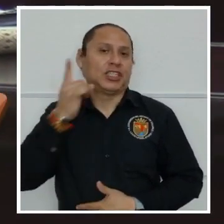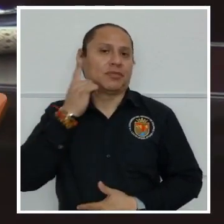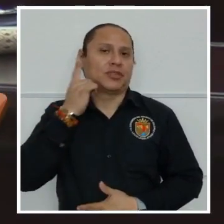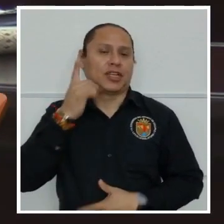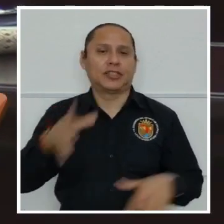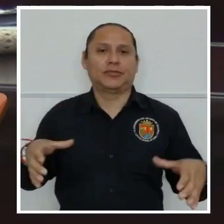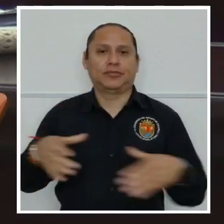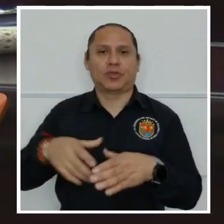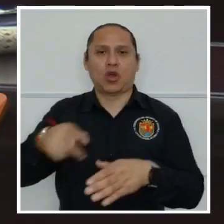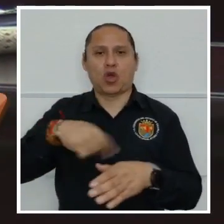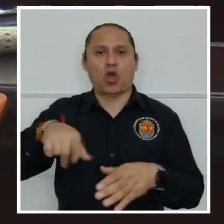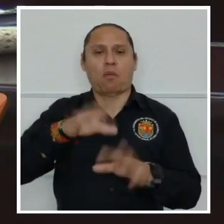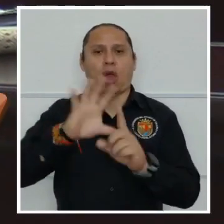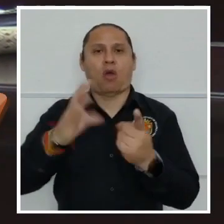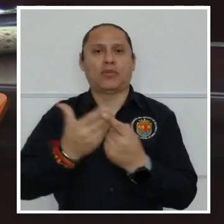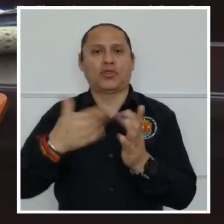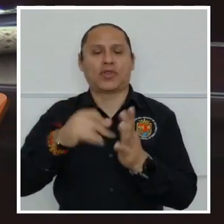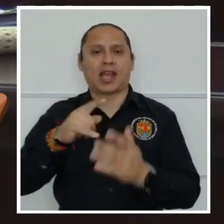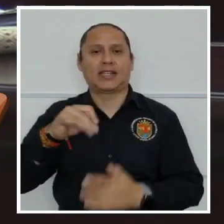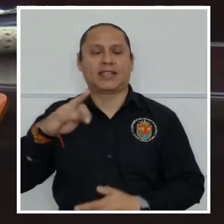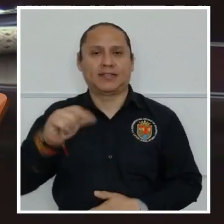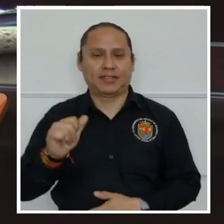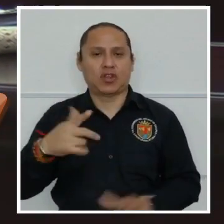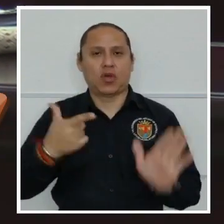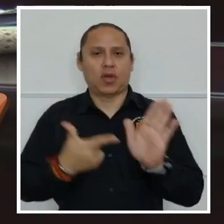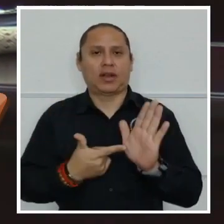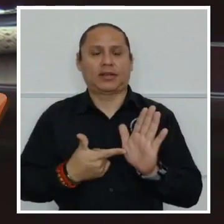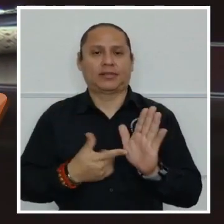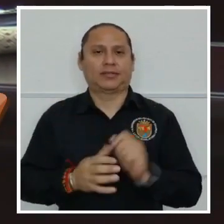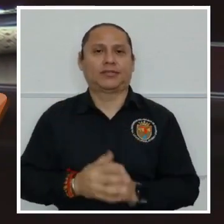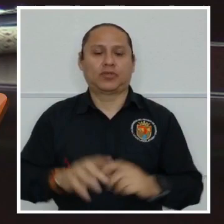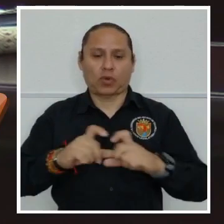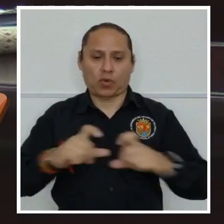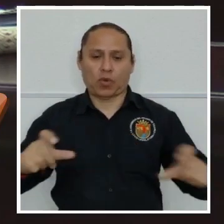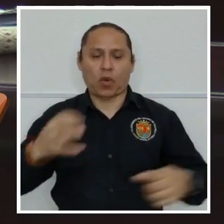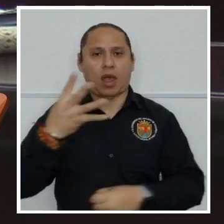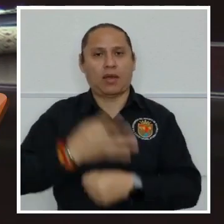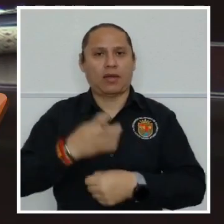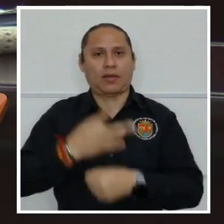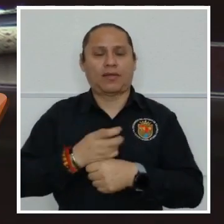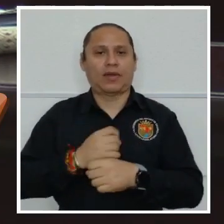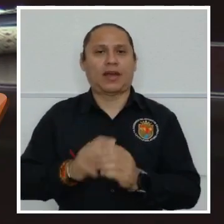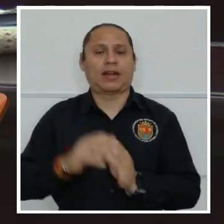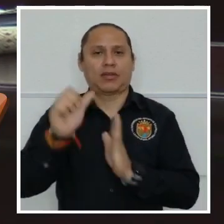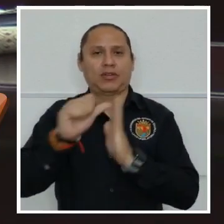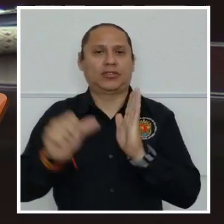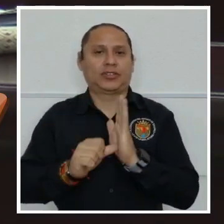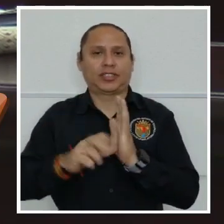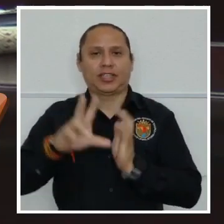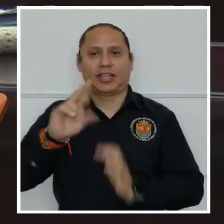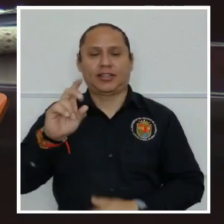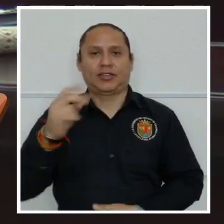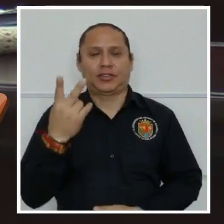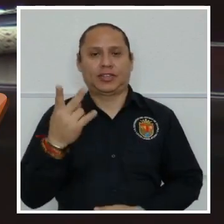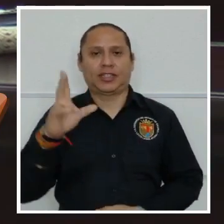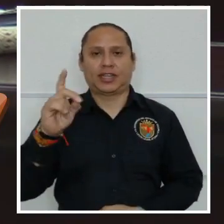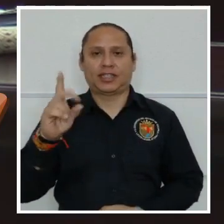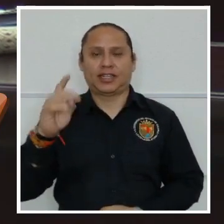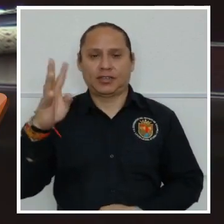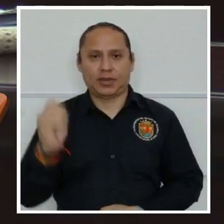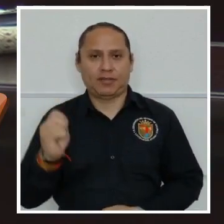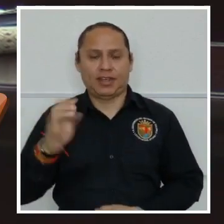diputados integrantes de la Comisión de Hacienda, con fundamento en la fracción cuarta de los artículos 32